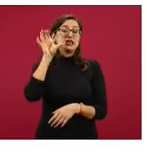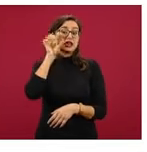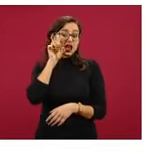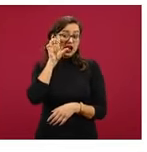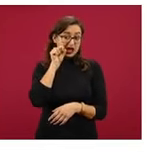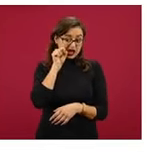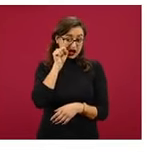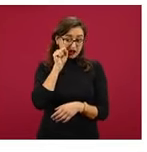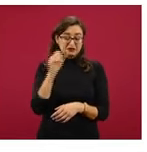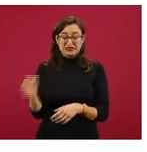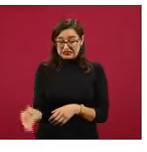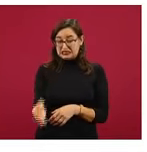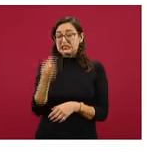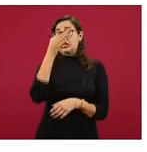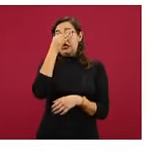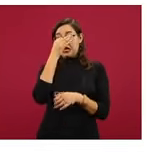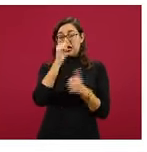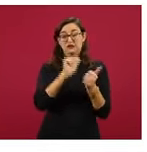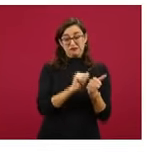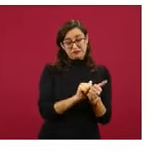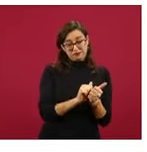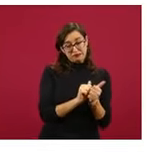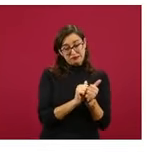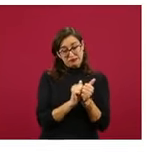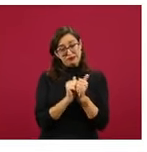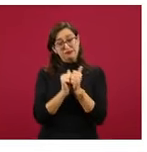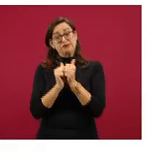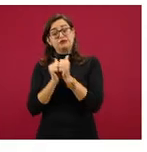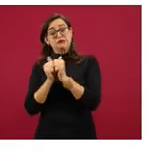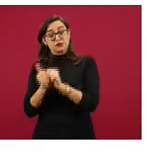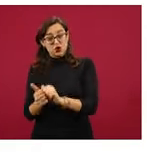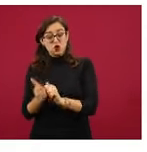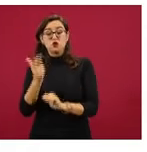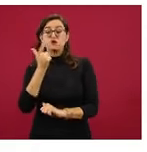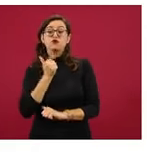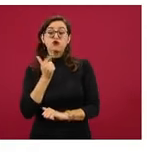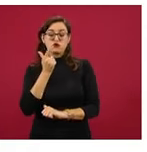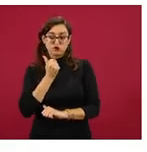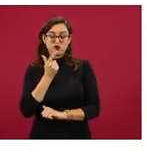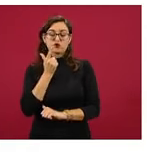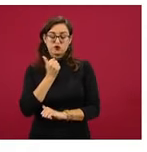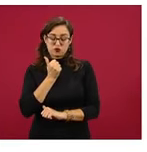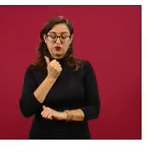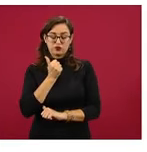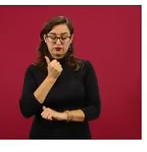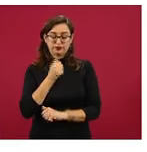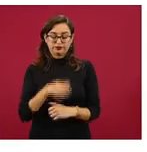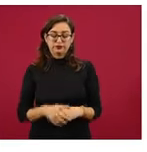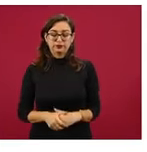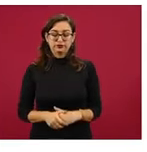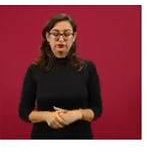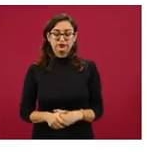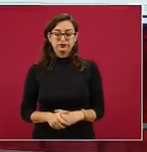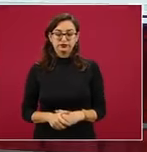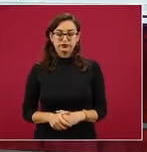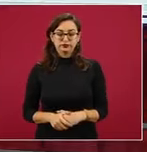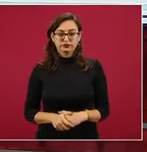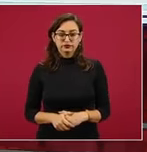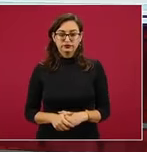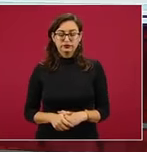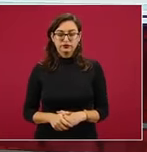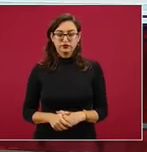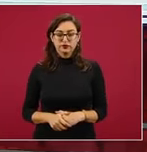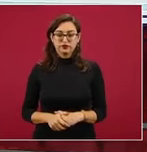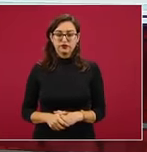transitar el riesgo alto, que es el nivel naranja, al riesgo máximo, que es el nivel